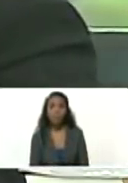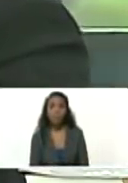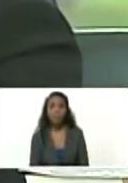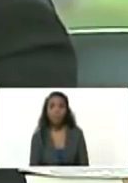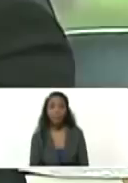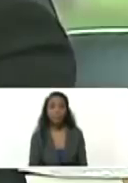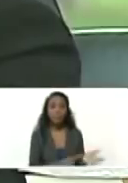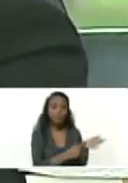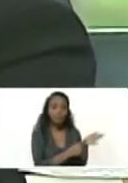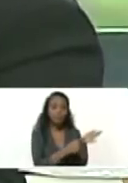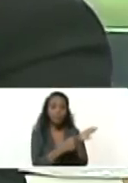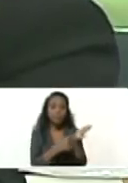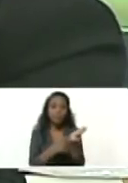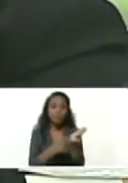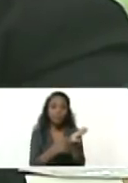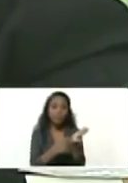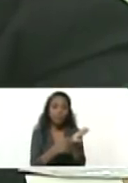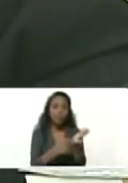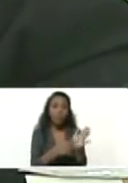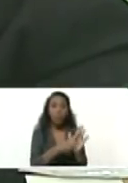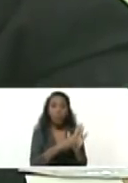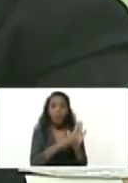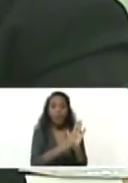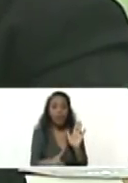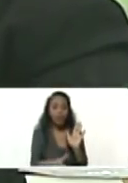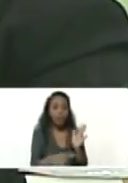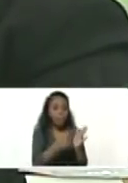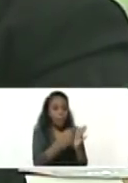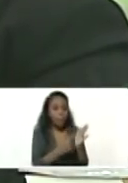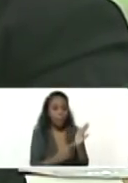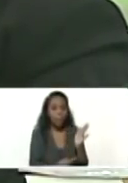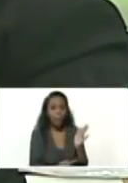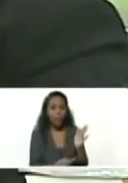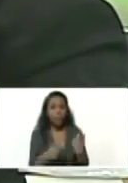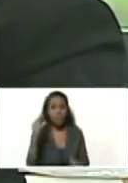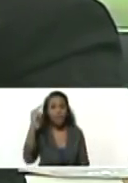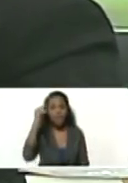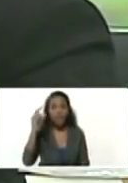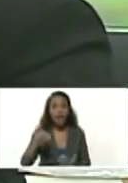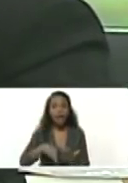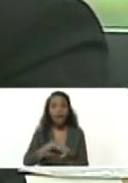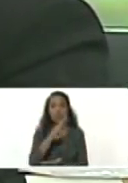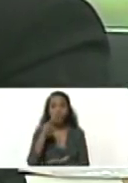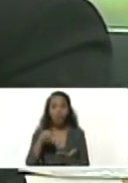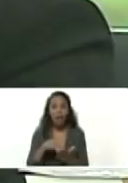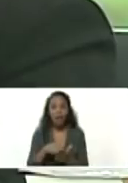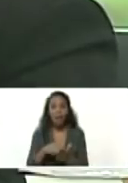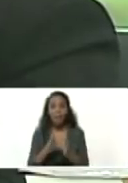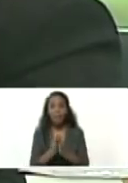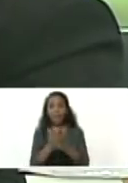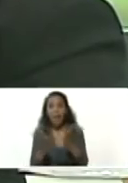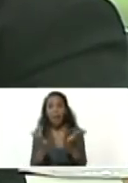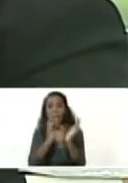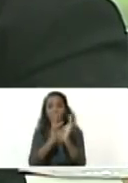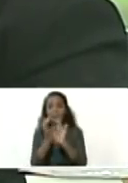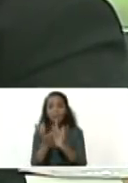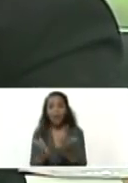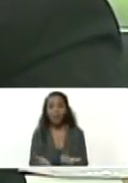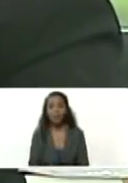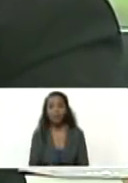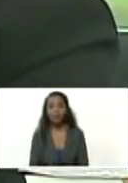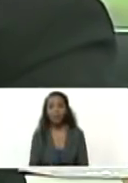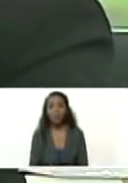presentar un decreto para la celebración del Día Nacional de la Biblia. La